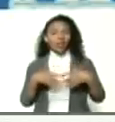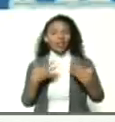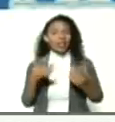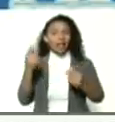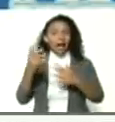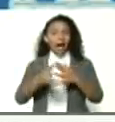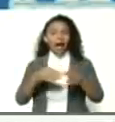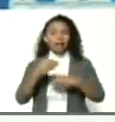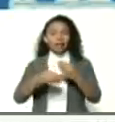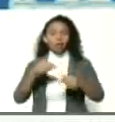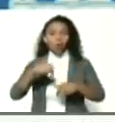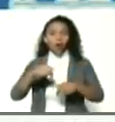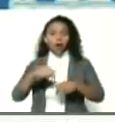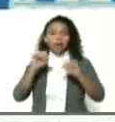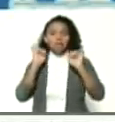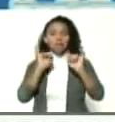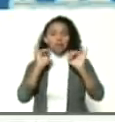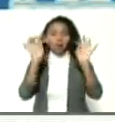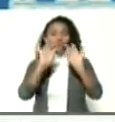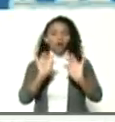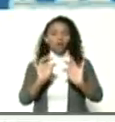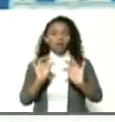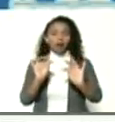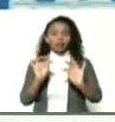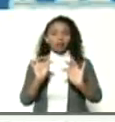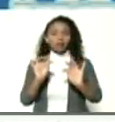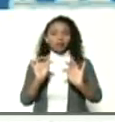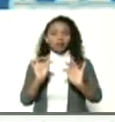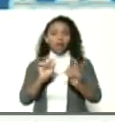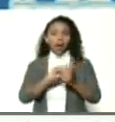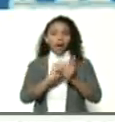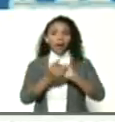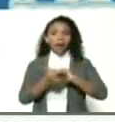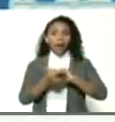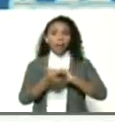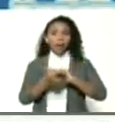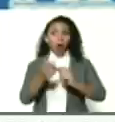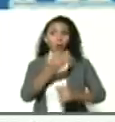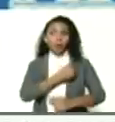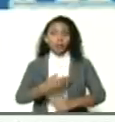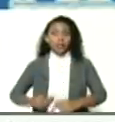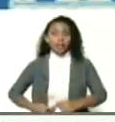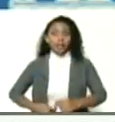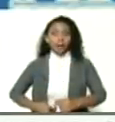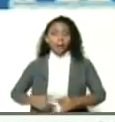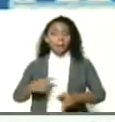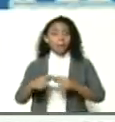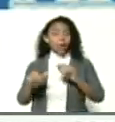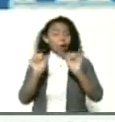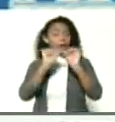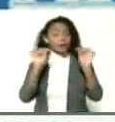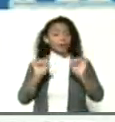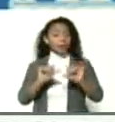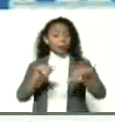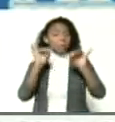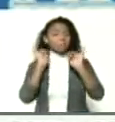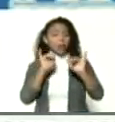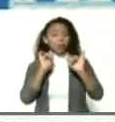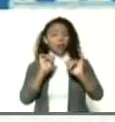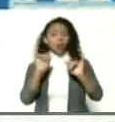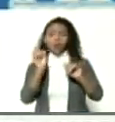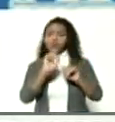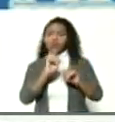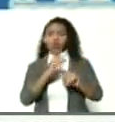hoy? Es el mismo sistema. Cambian los presidentes, pero el sistema es el mismo. Me dicen que no lo